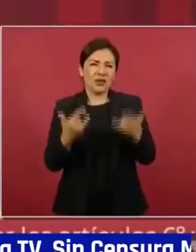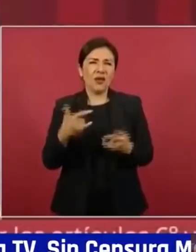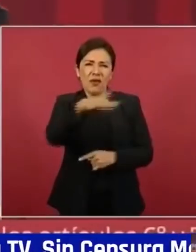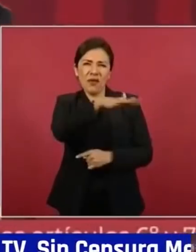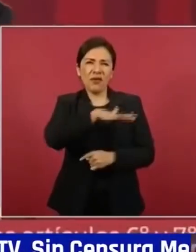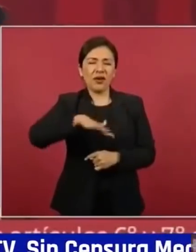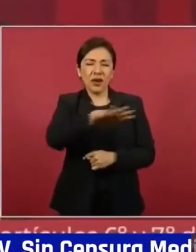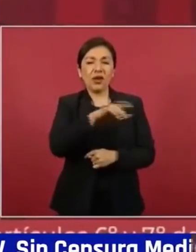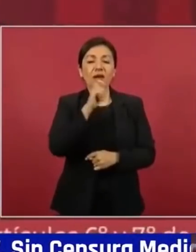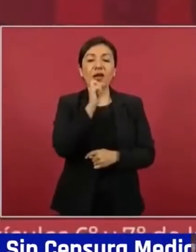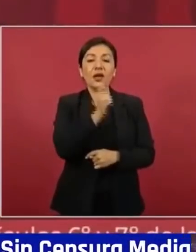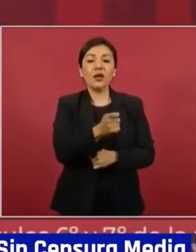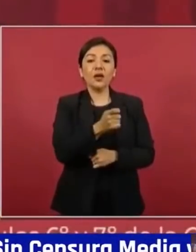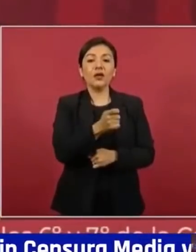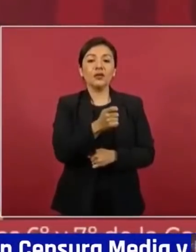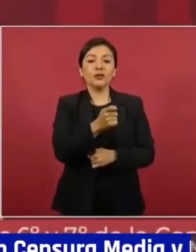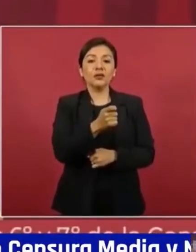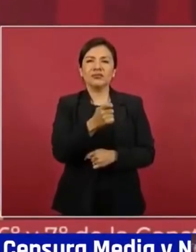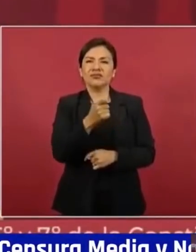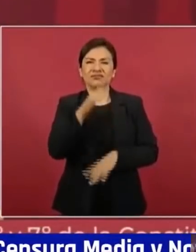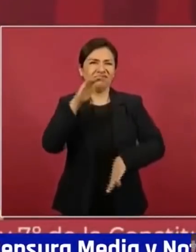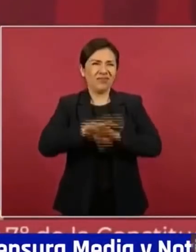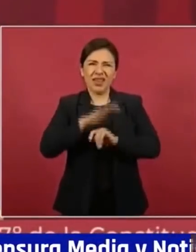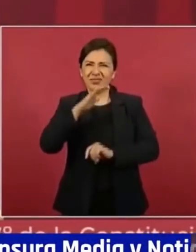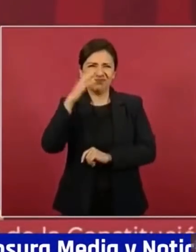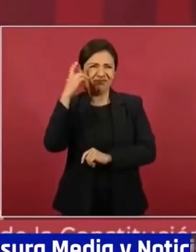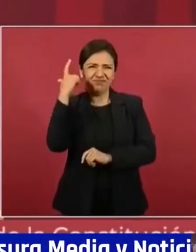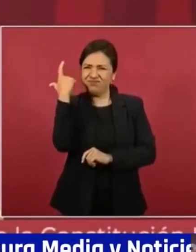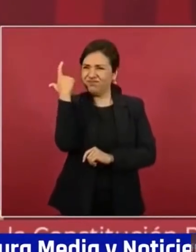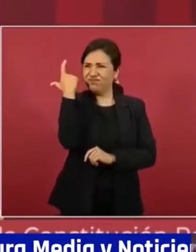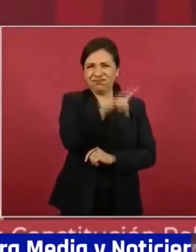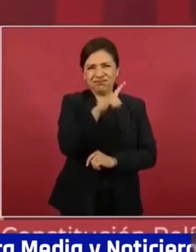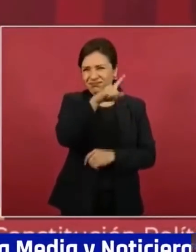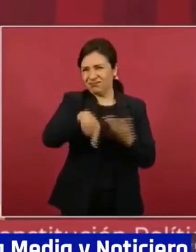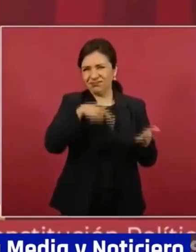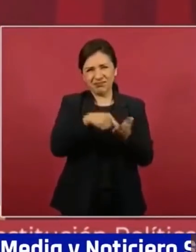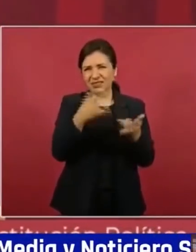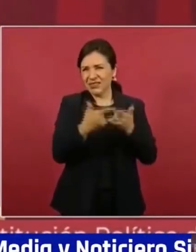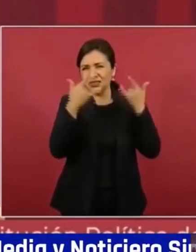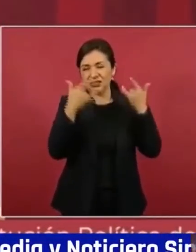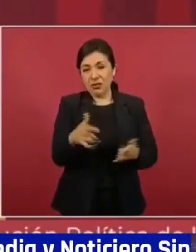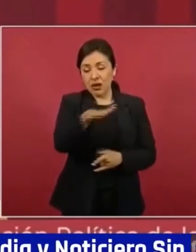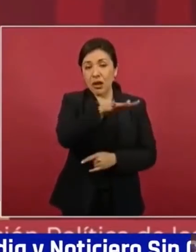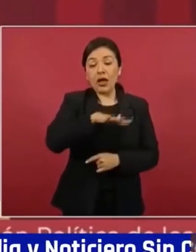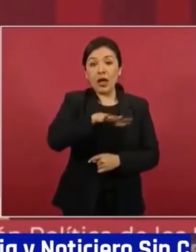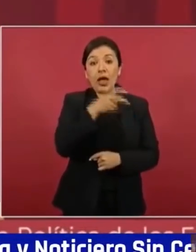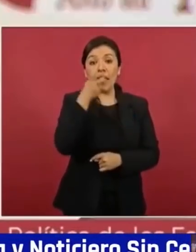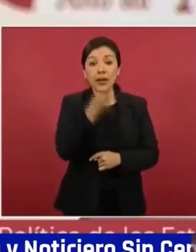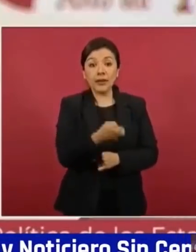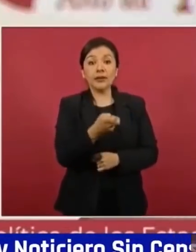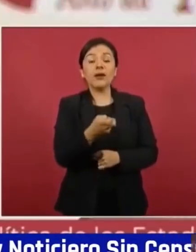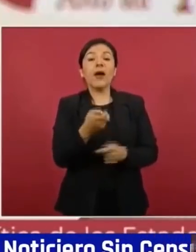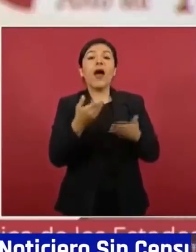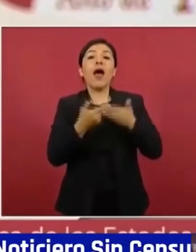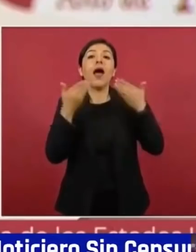traiciones, vamos a proteger al litio. El litio está a